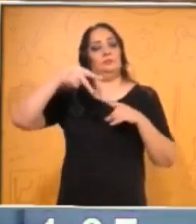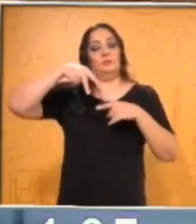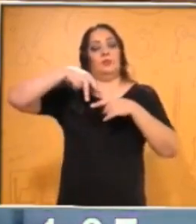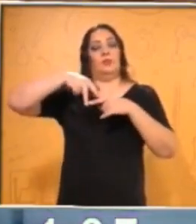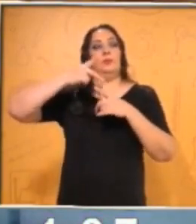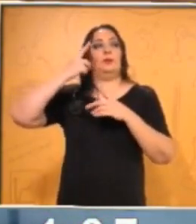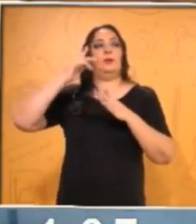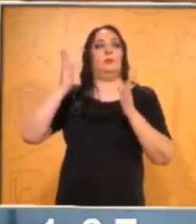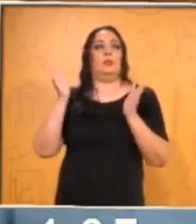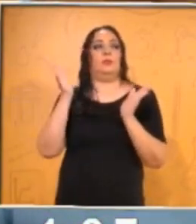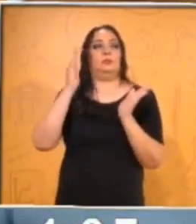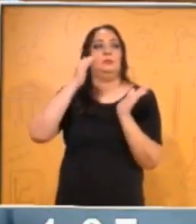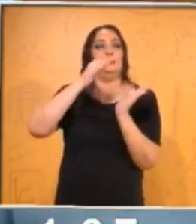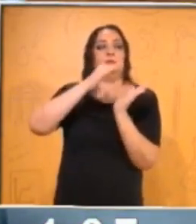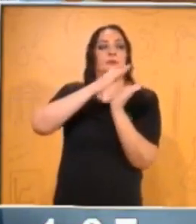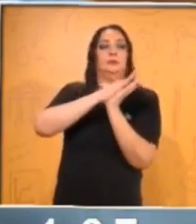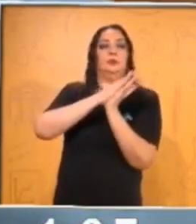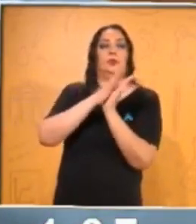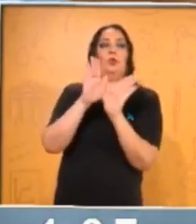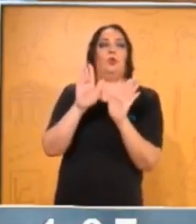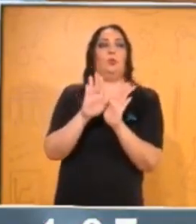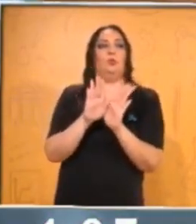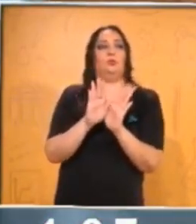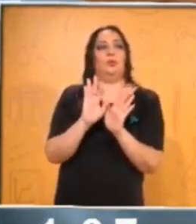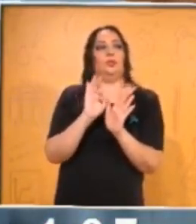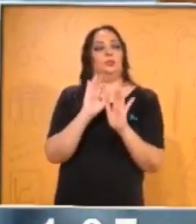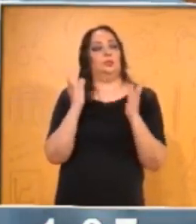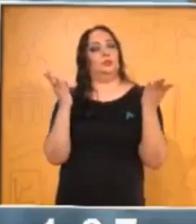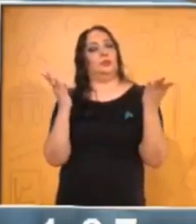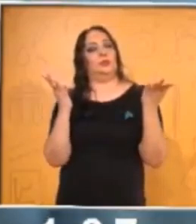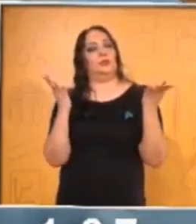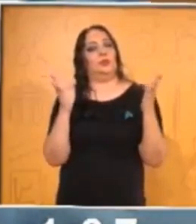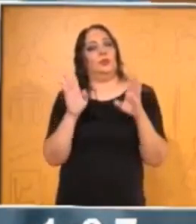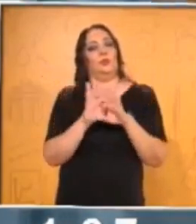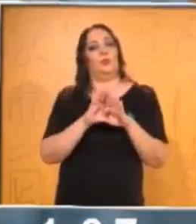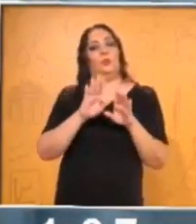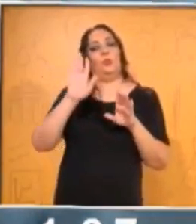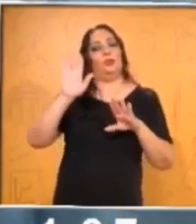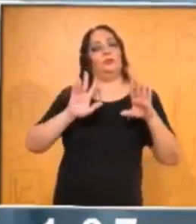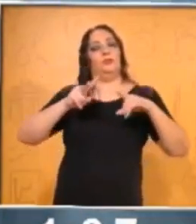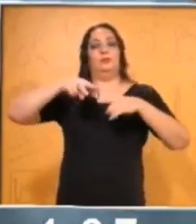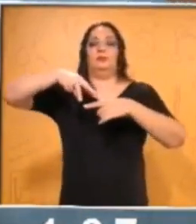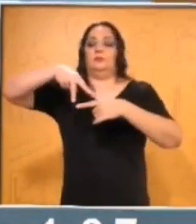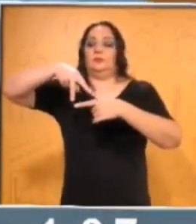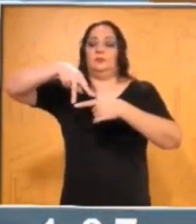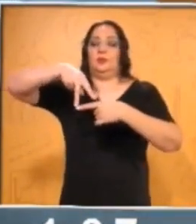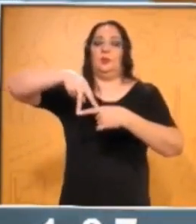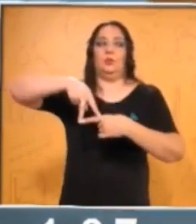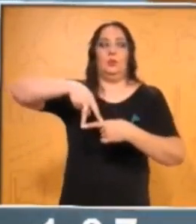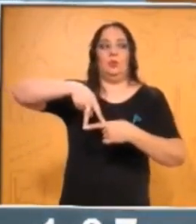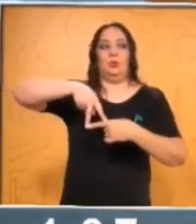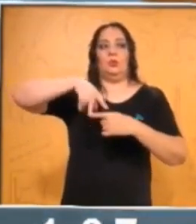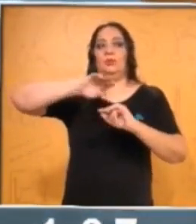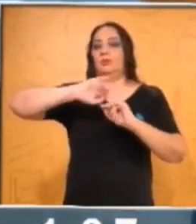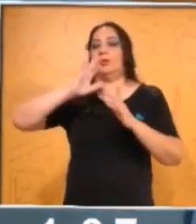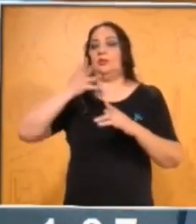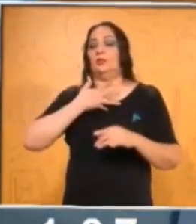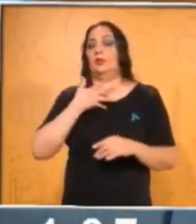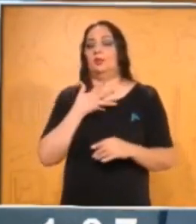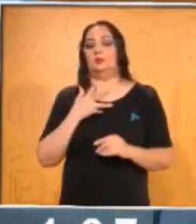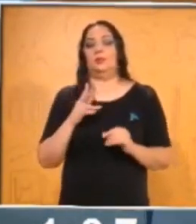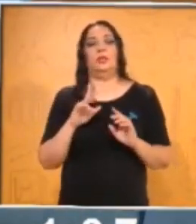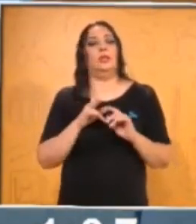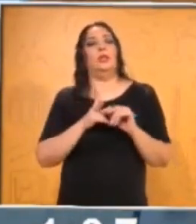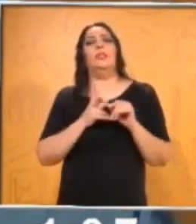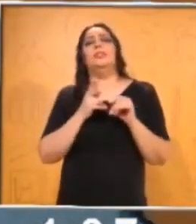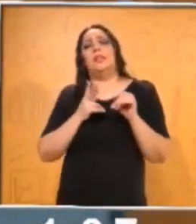ahí más o menos, como si fuera, si estuviera formando un triángulo. Y ya que la tengas así, con unas tijeras